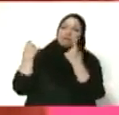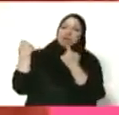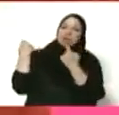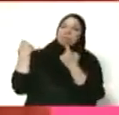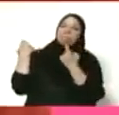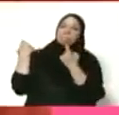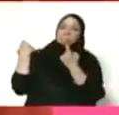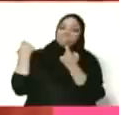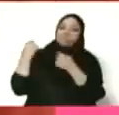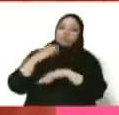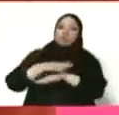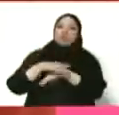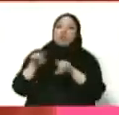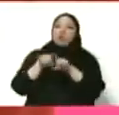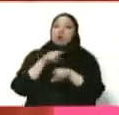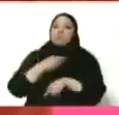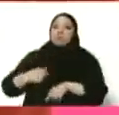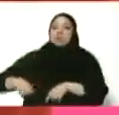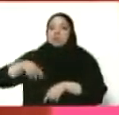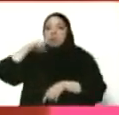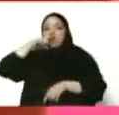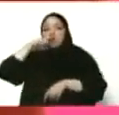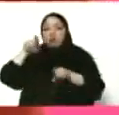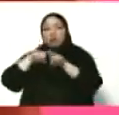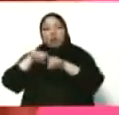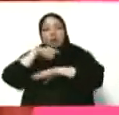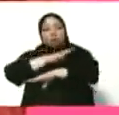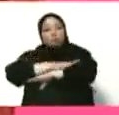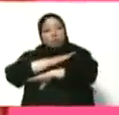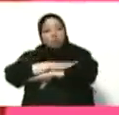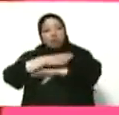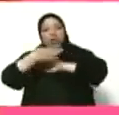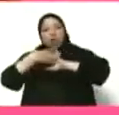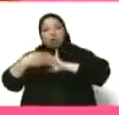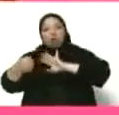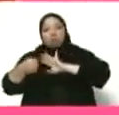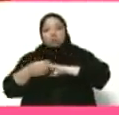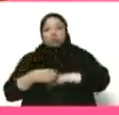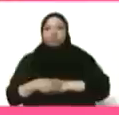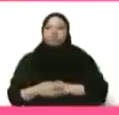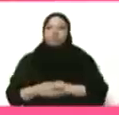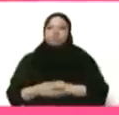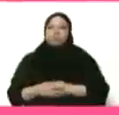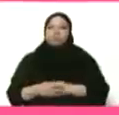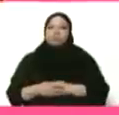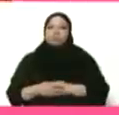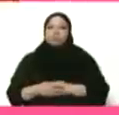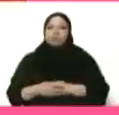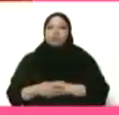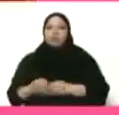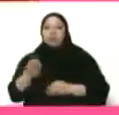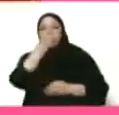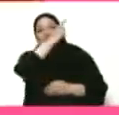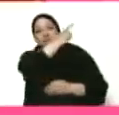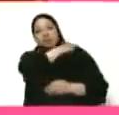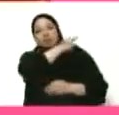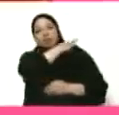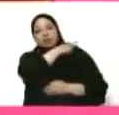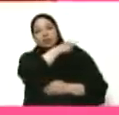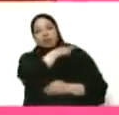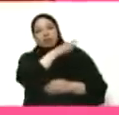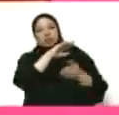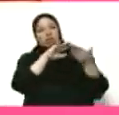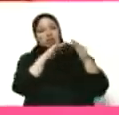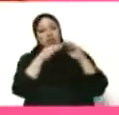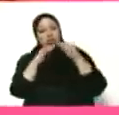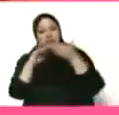Y Nicolás Maduro nos enseña todos los días cómo hacerlo. ¿Saben cómo? Una cosa que se llama dirección